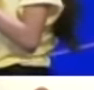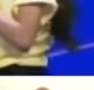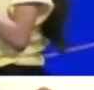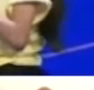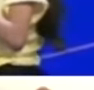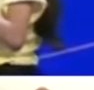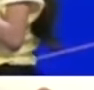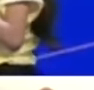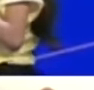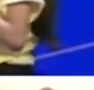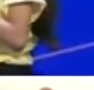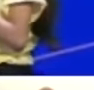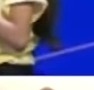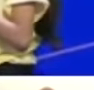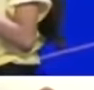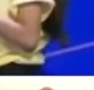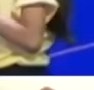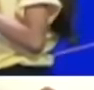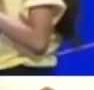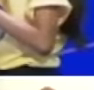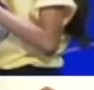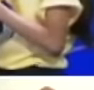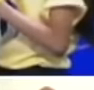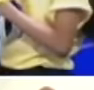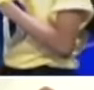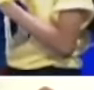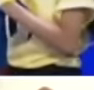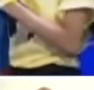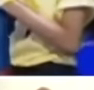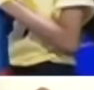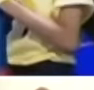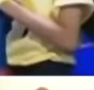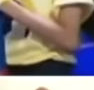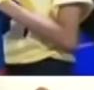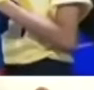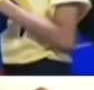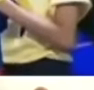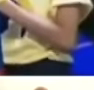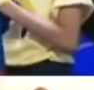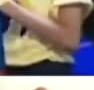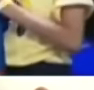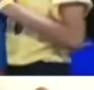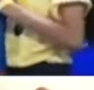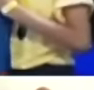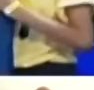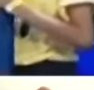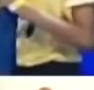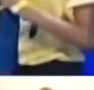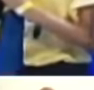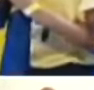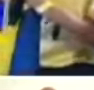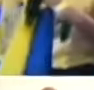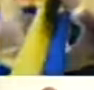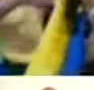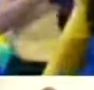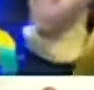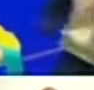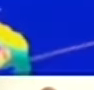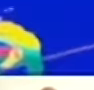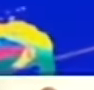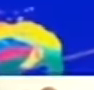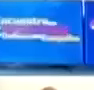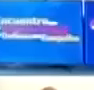como @vocespisobajodelapatria por TikTok. Claro que sí. Nos vemos el lunes. Gracias. Que Dios te